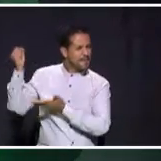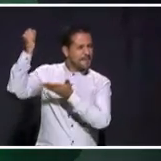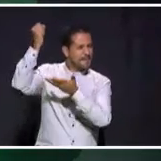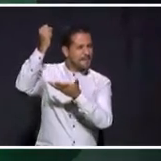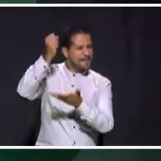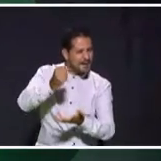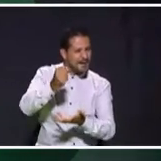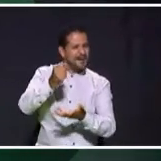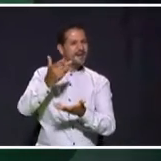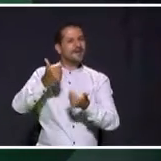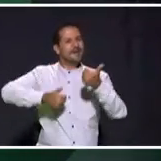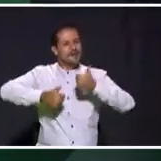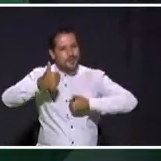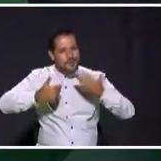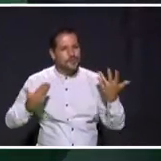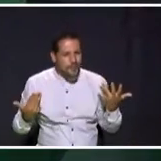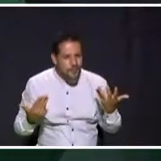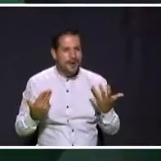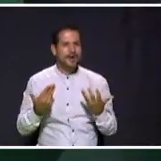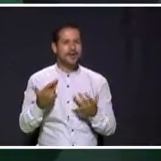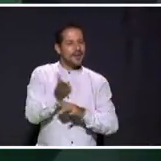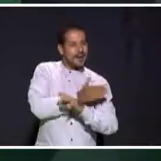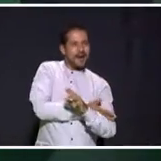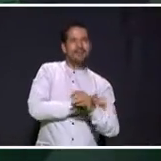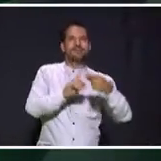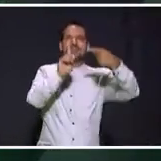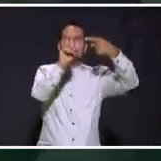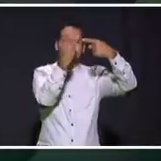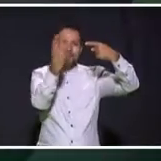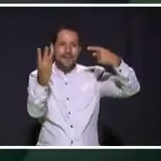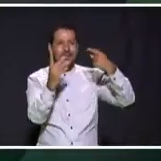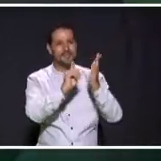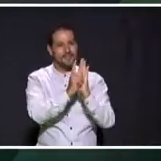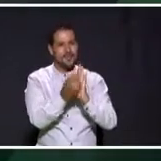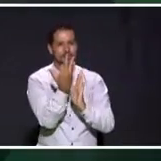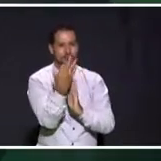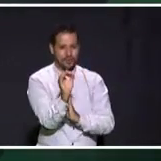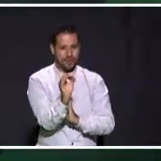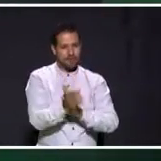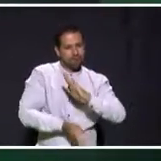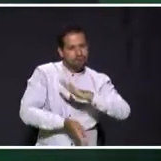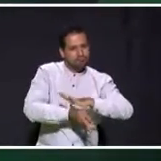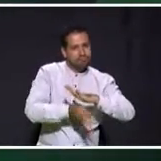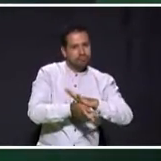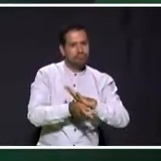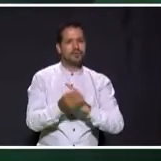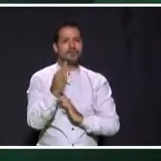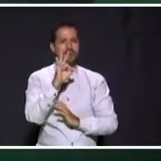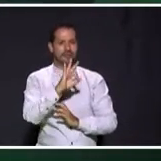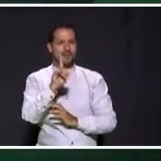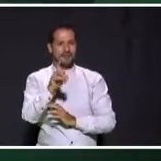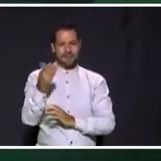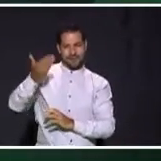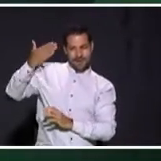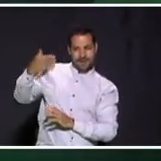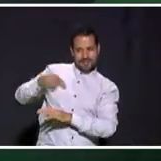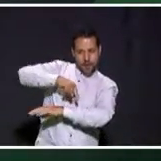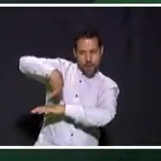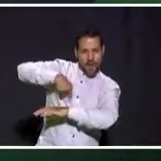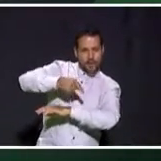nuestra audiencia a aquellos que también son seguidores del portal del minuto 30 a través de esa plataforma que se habilitó hace 36 horas ustedes